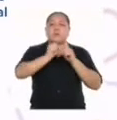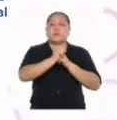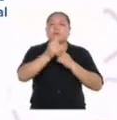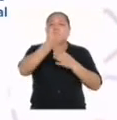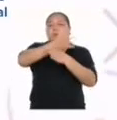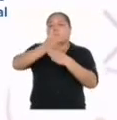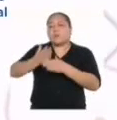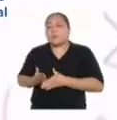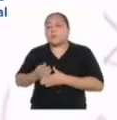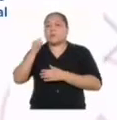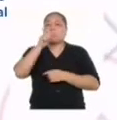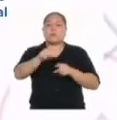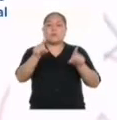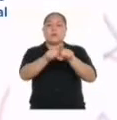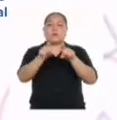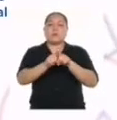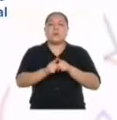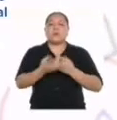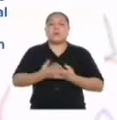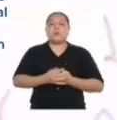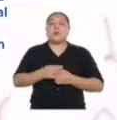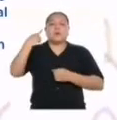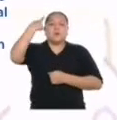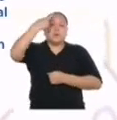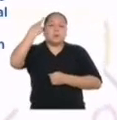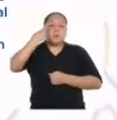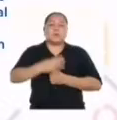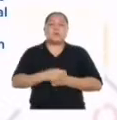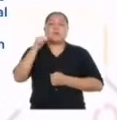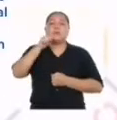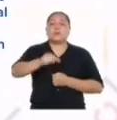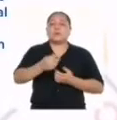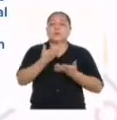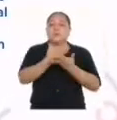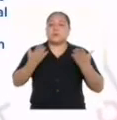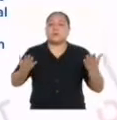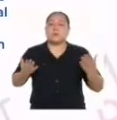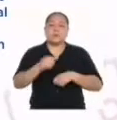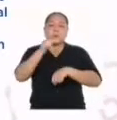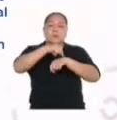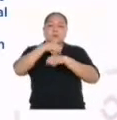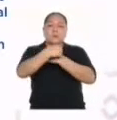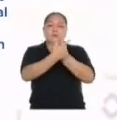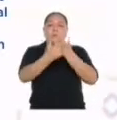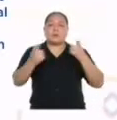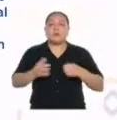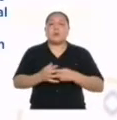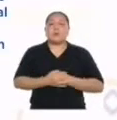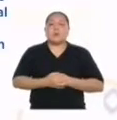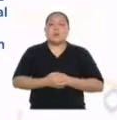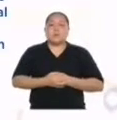y compartir a través de este reporte reflexiones en torno a las actividades de tiempo libre.